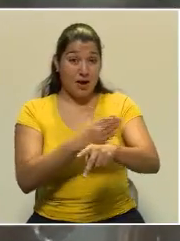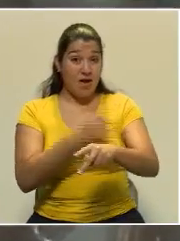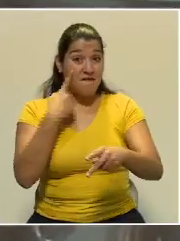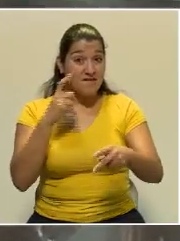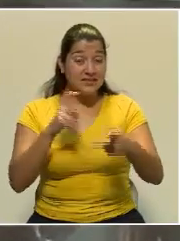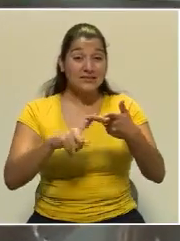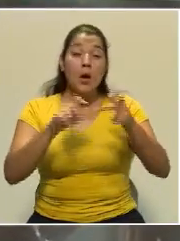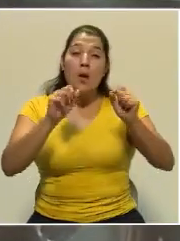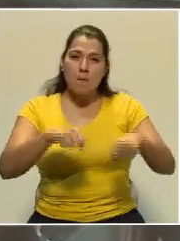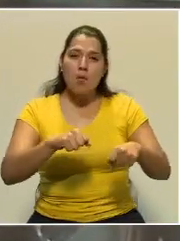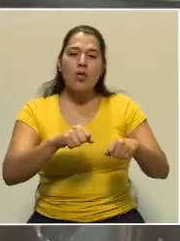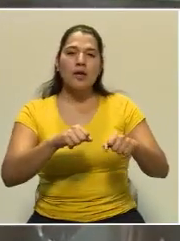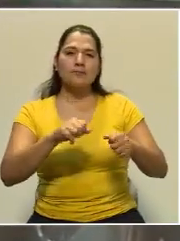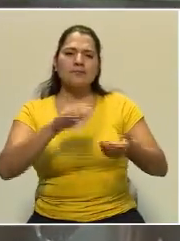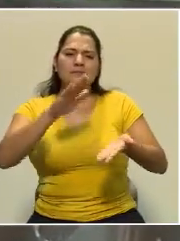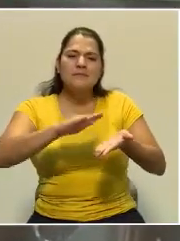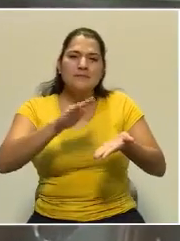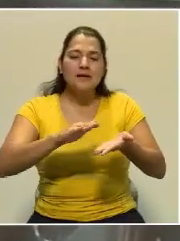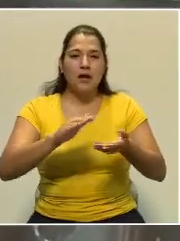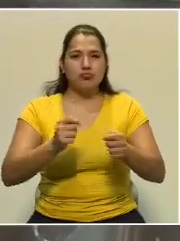desarrollo bajo en emisiones de carbono.